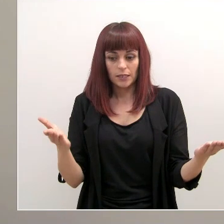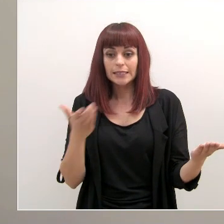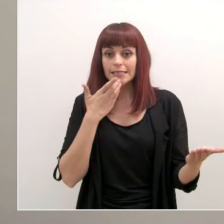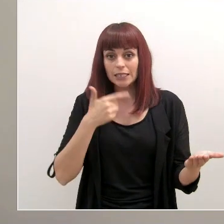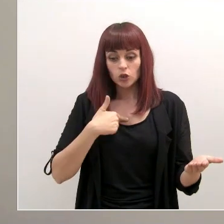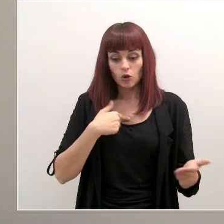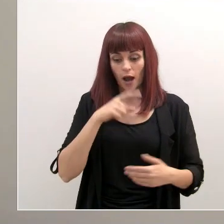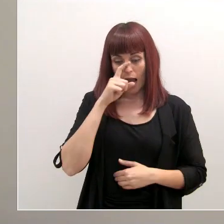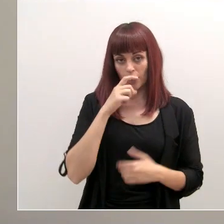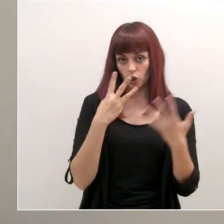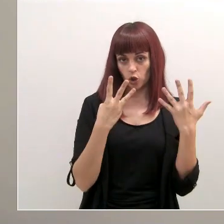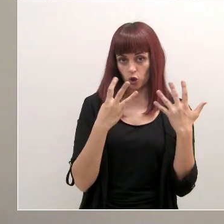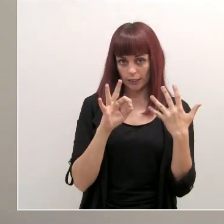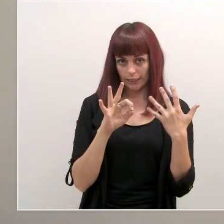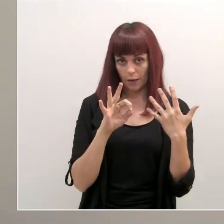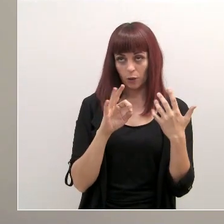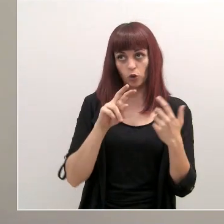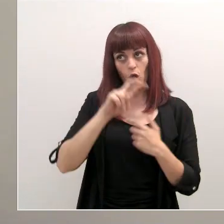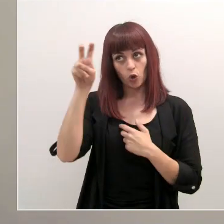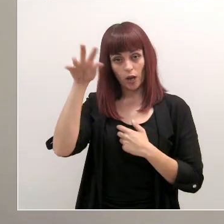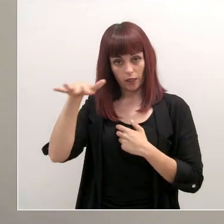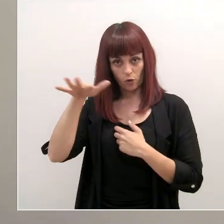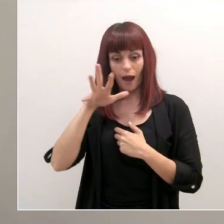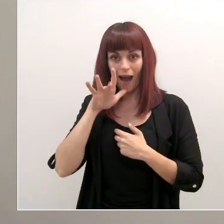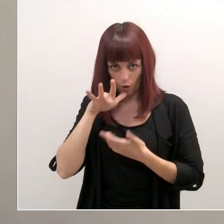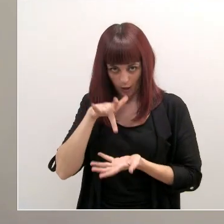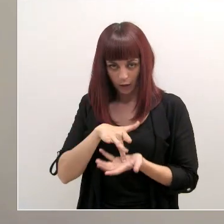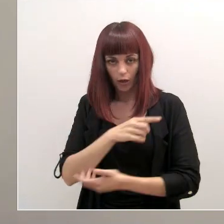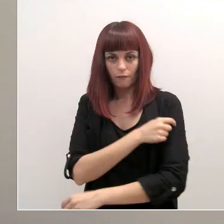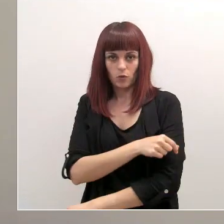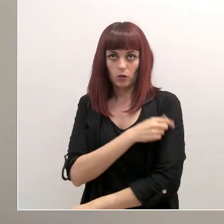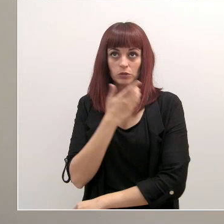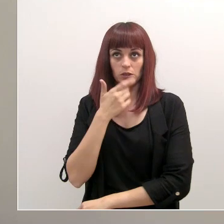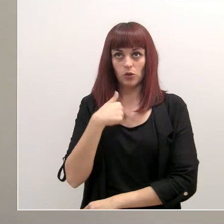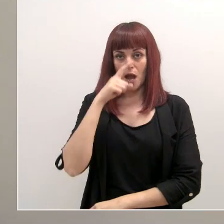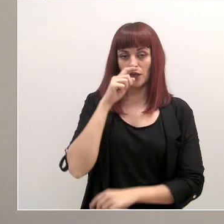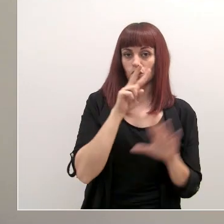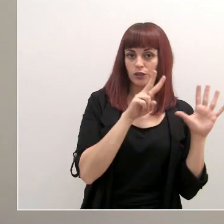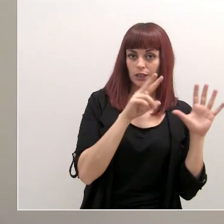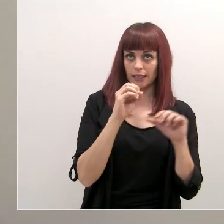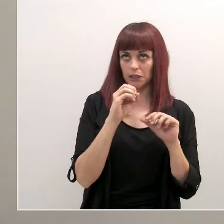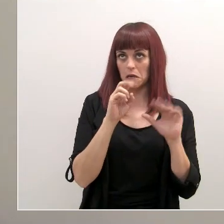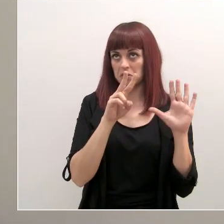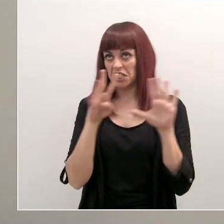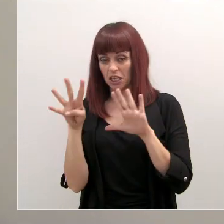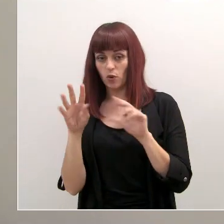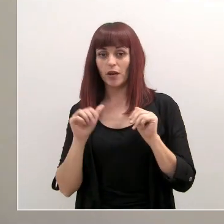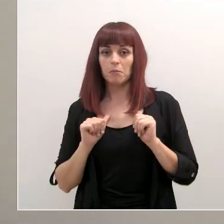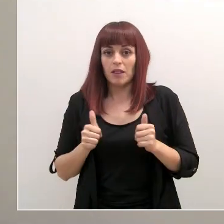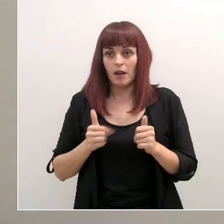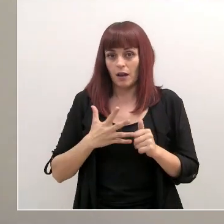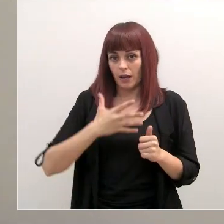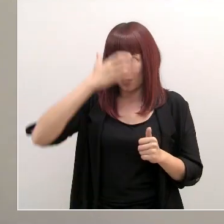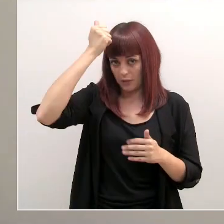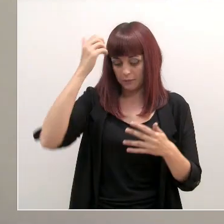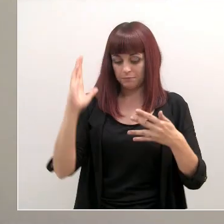soy mayor de 80 y estoy desplazado, se me va a vacunar ahora. Si soy de entre 70 y 79, se me empezará a vacunar